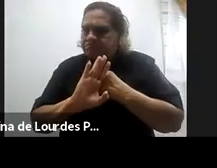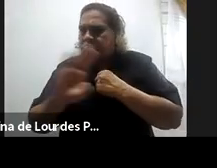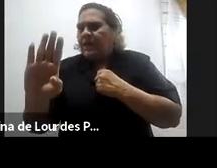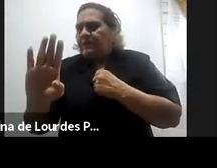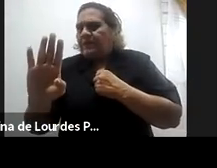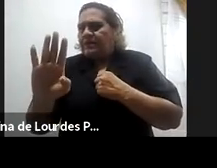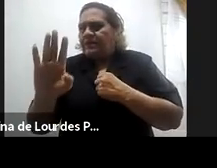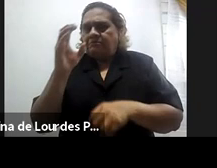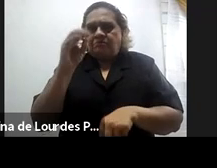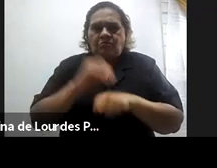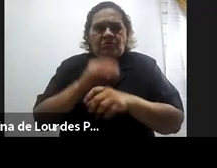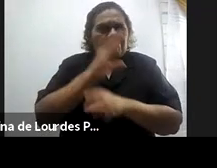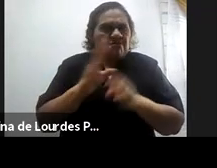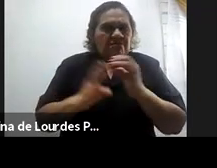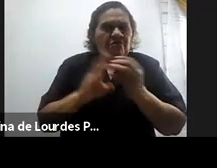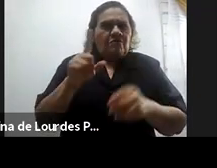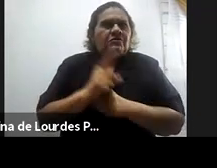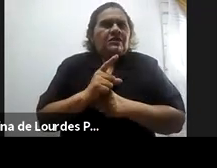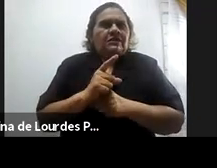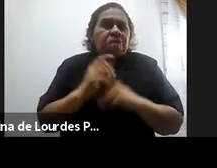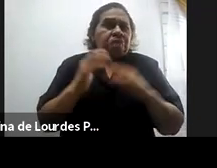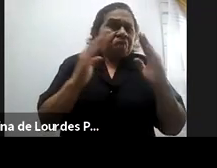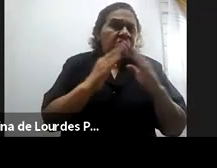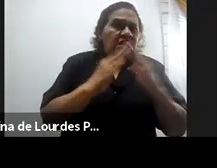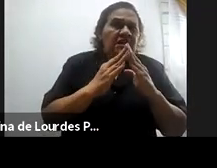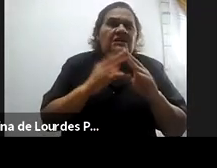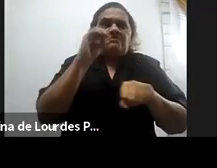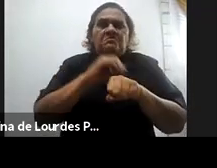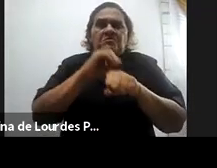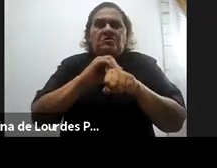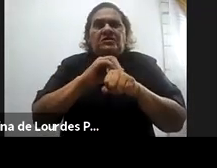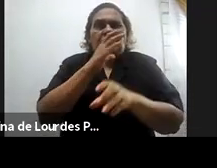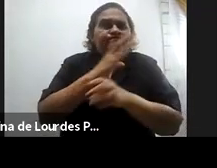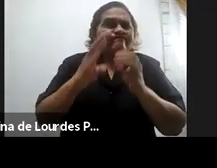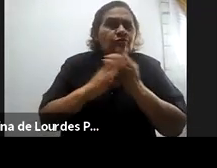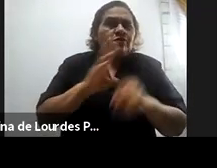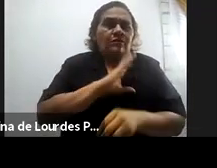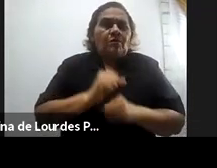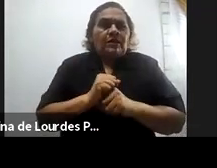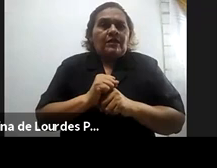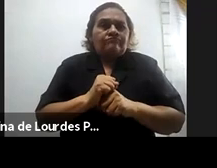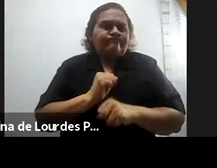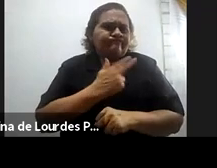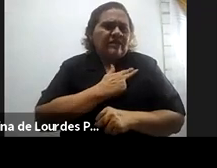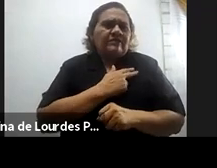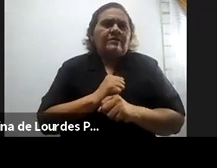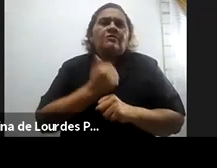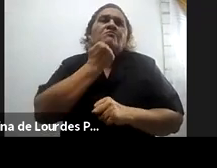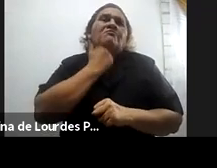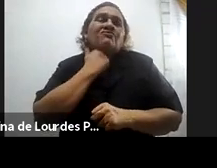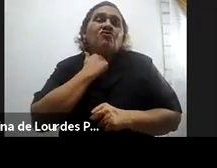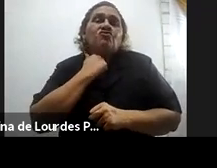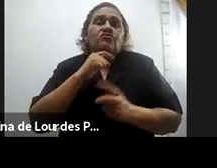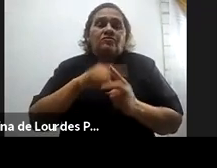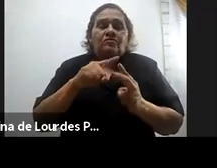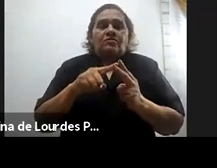remedios caseros o naturistas o sustancias que puedan ser muy agresivas para el pie, ¿no? Como alcohol, mertiolate,